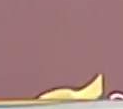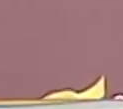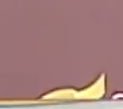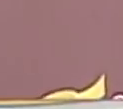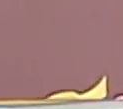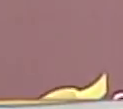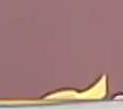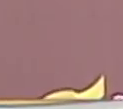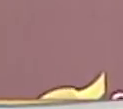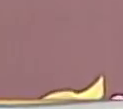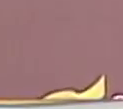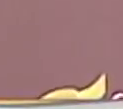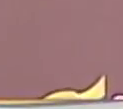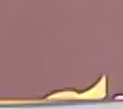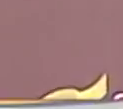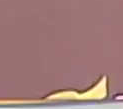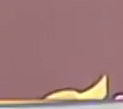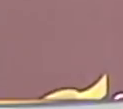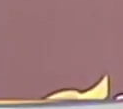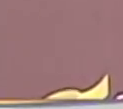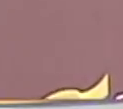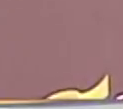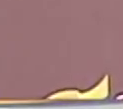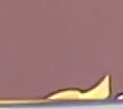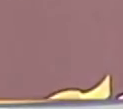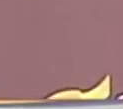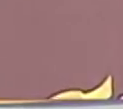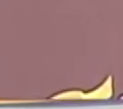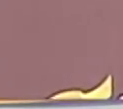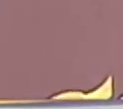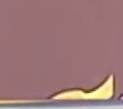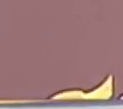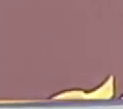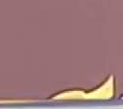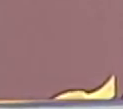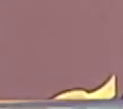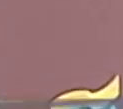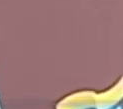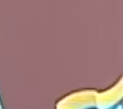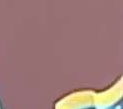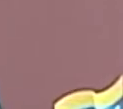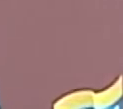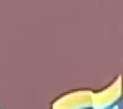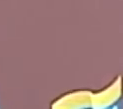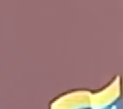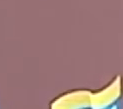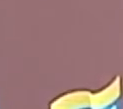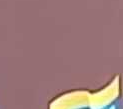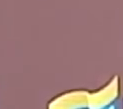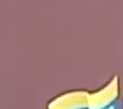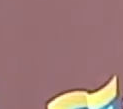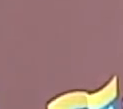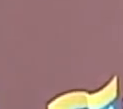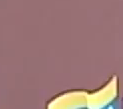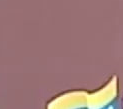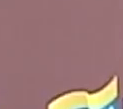y Trabajadores de la Alimentación Escolar. Erika, gracias por tus palabras.